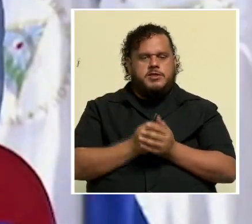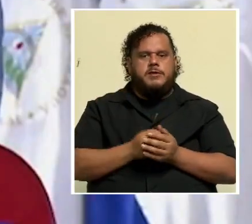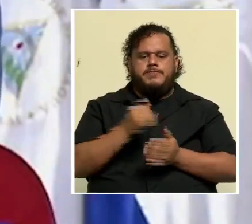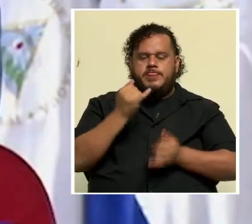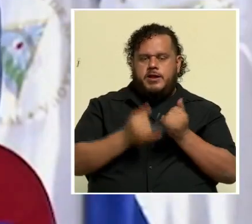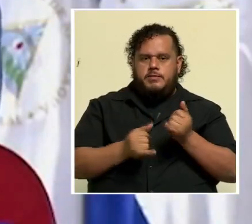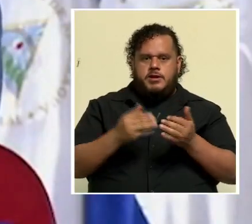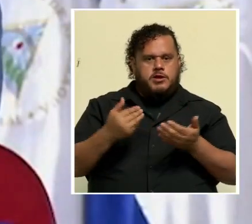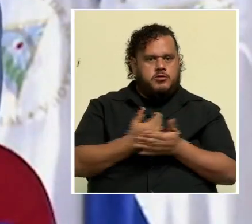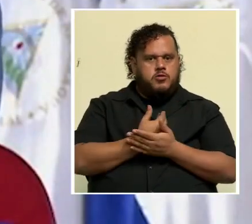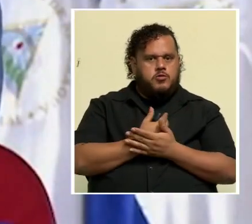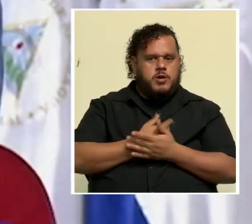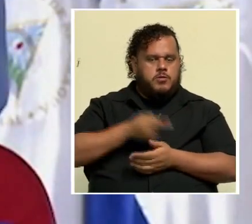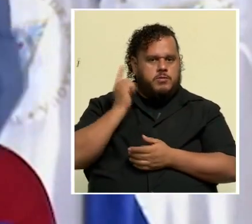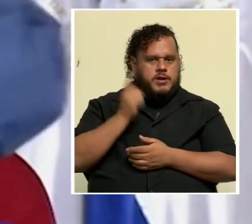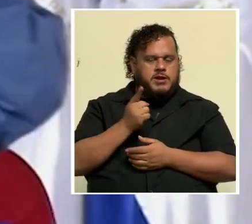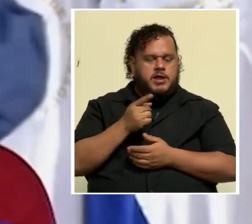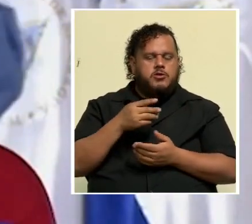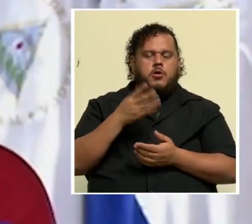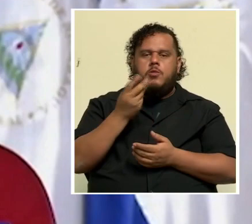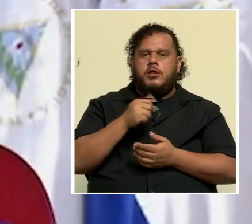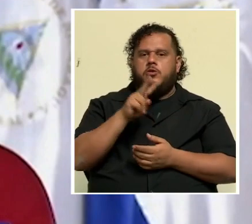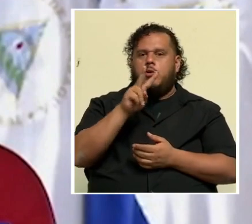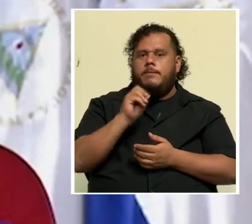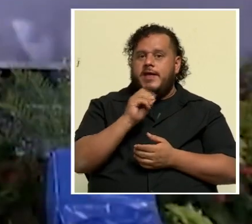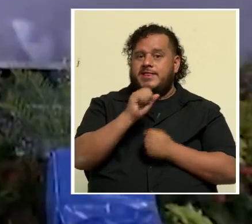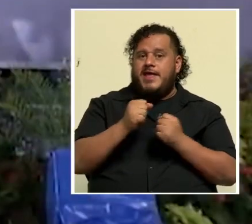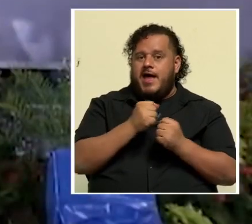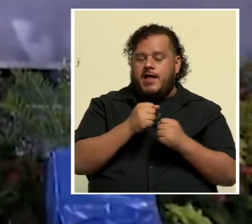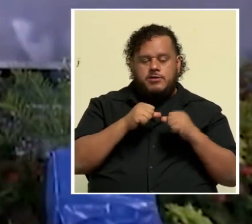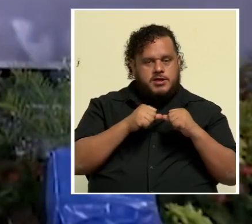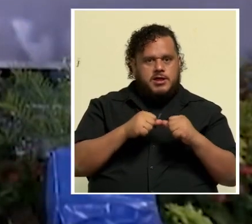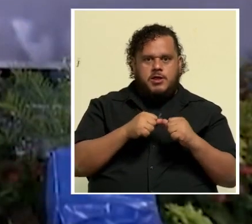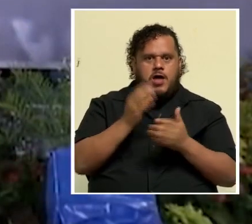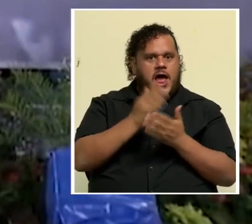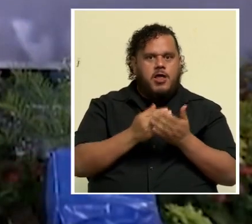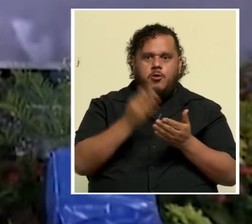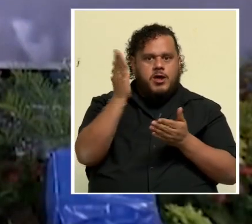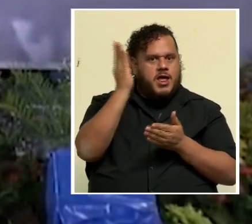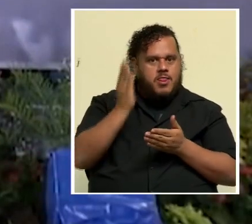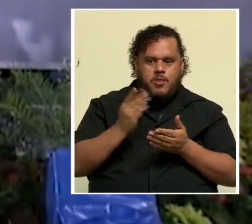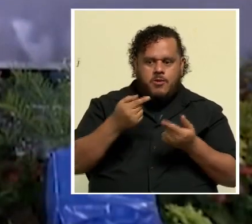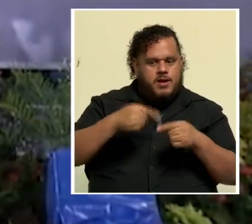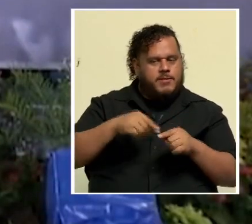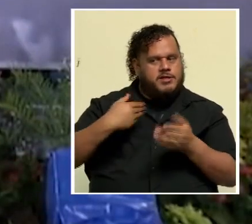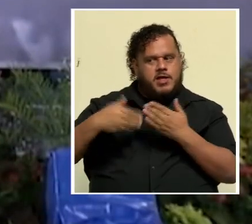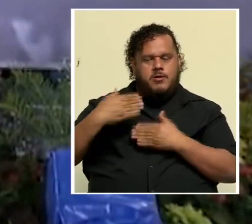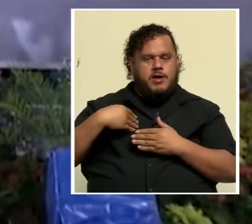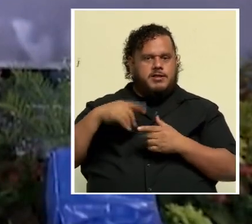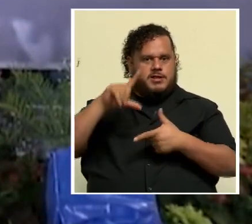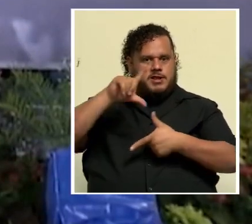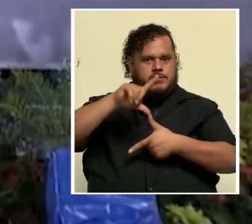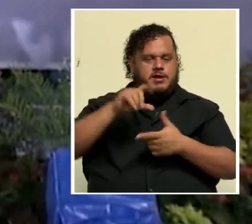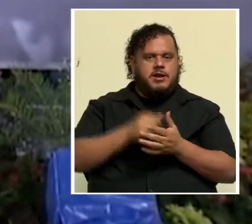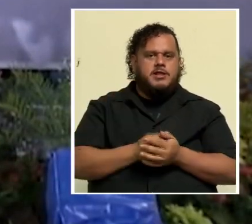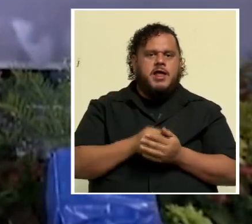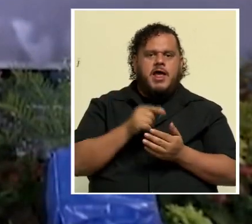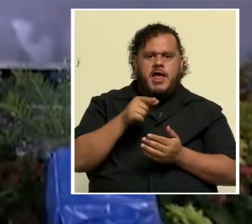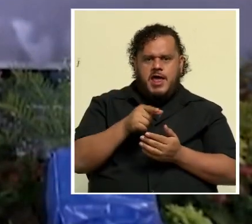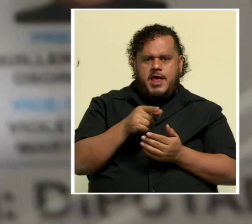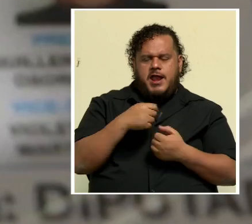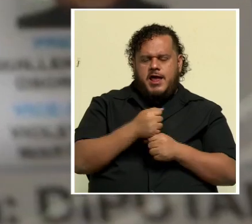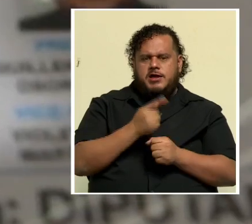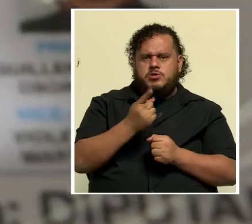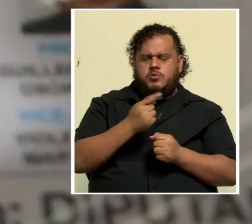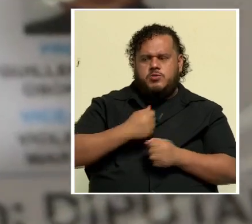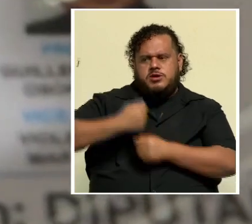nuevo mandato, cumplirá 20 años seguidos en el poder, un caso inédito en América Latina. La oposición nicaragüense en el exilio ha organizado una jornada